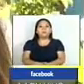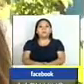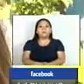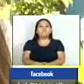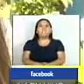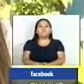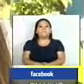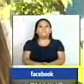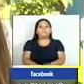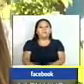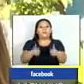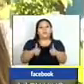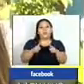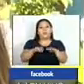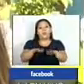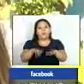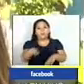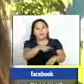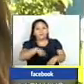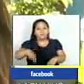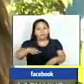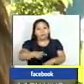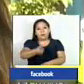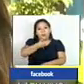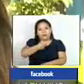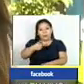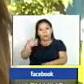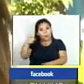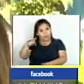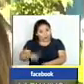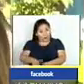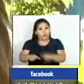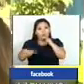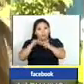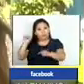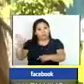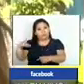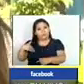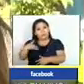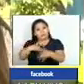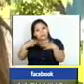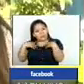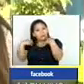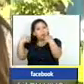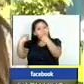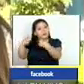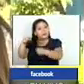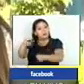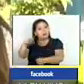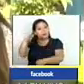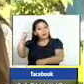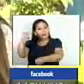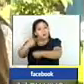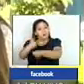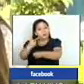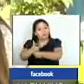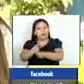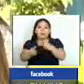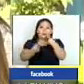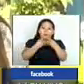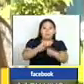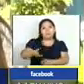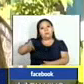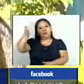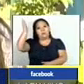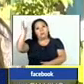así es gracias amigos de la red de noticias salvavisión las autoridades del Ministerio de Salud Pública y Asistencia Social brindaron una conferencia de